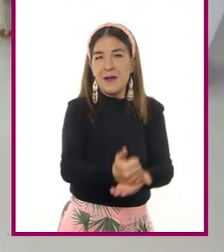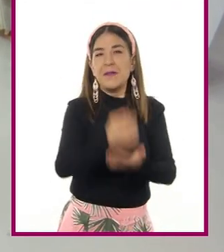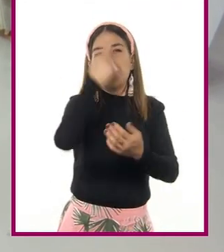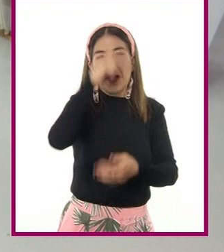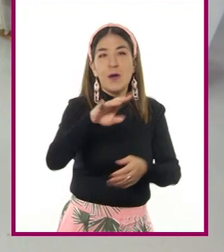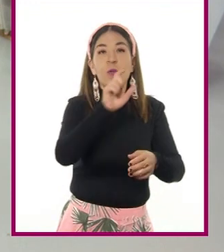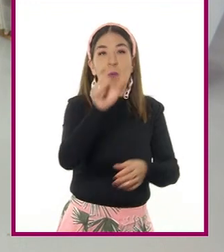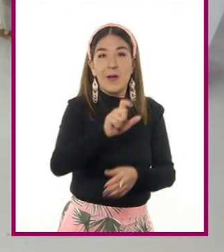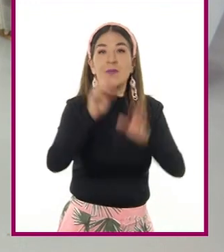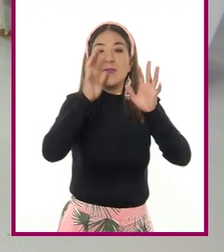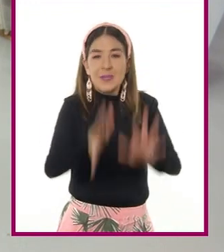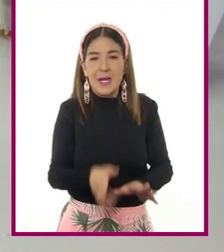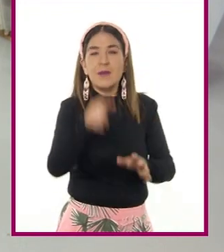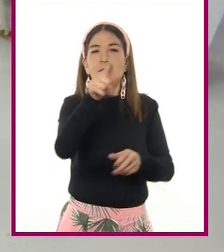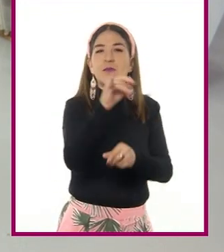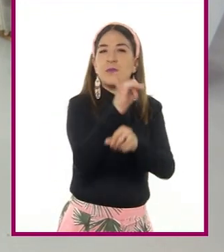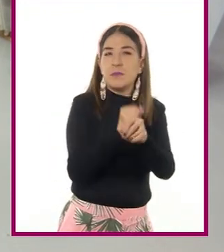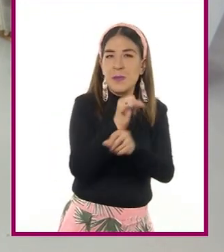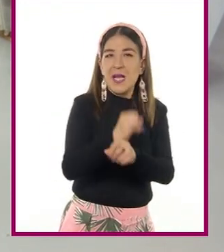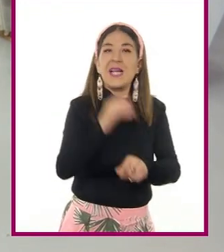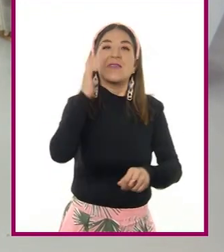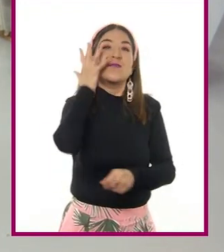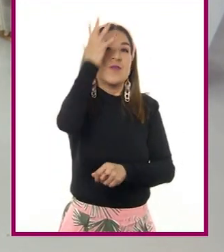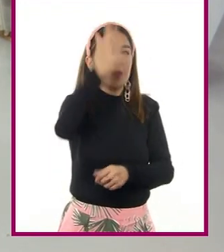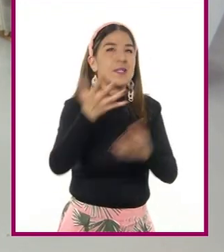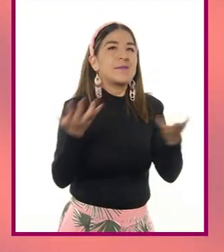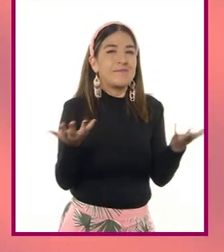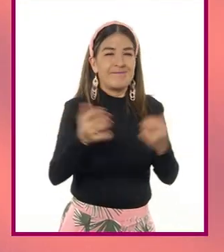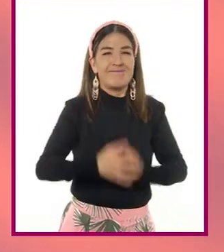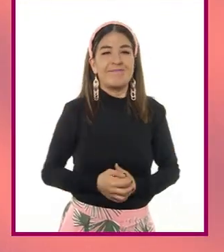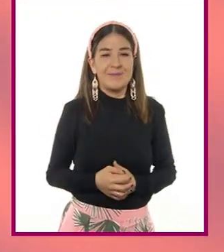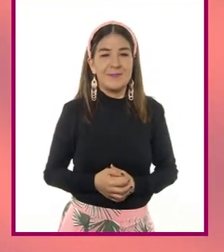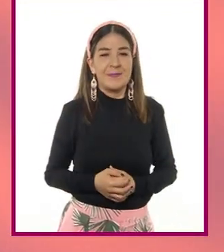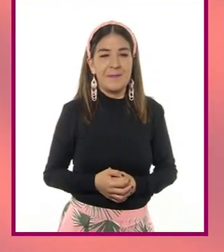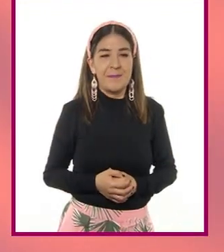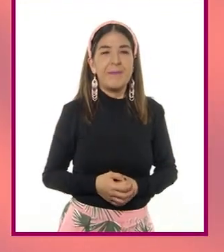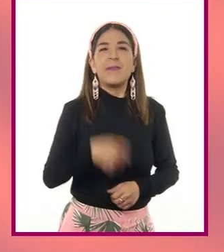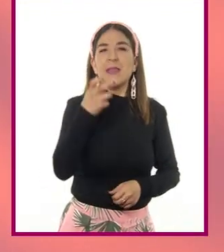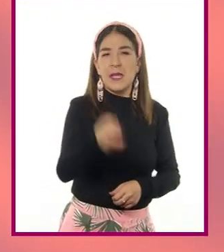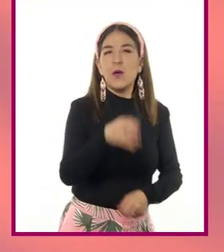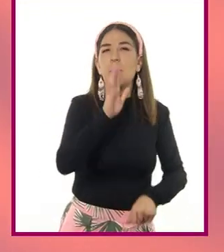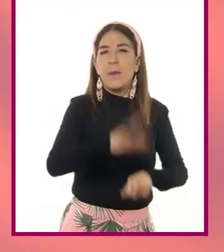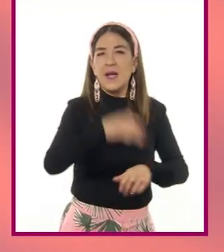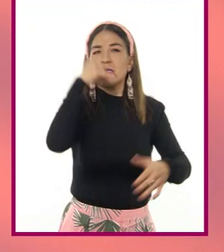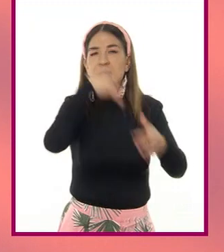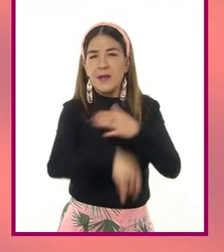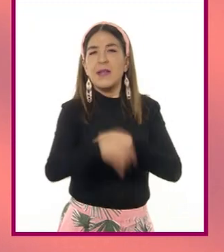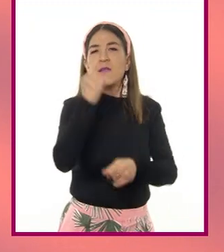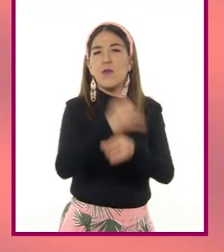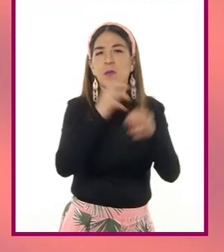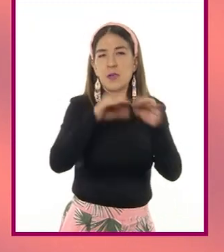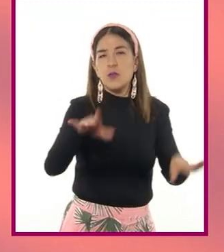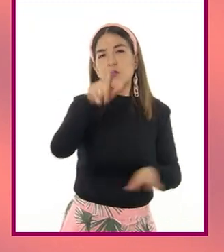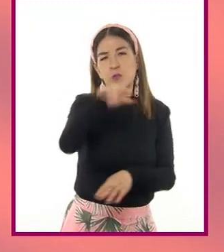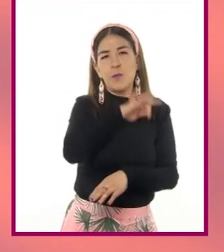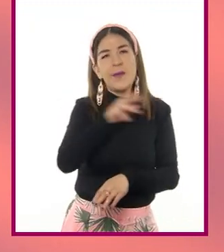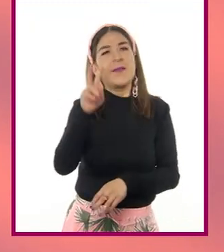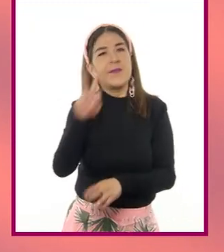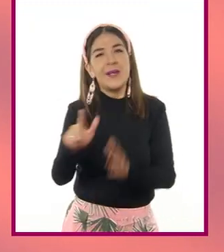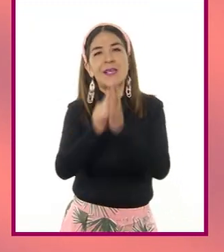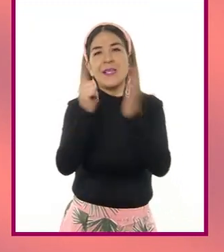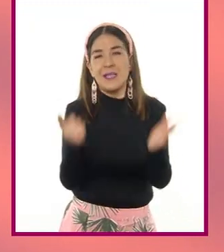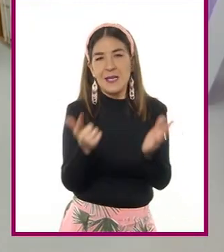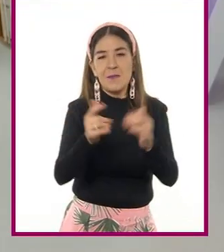al momento de hacer investigaciones futuras. Para ampliar la información sobre esta sesión, consulten en su